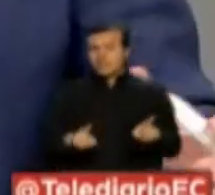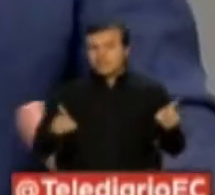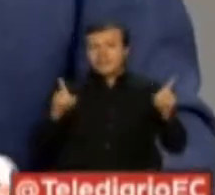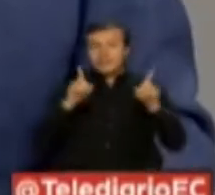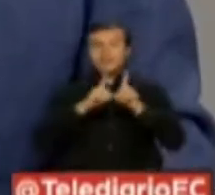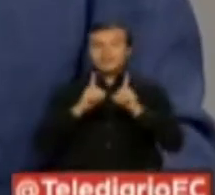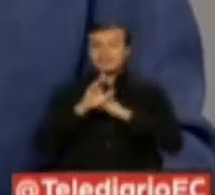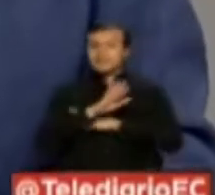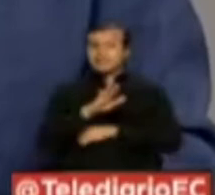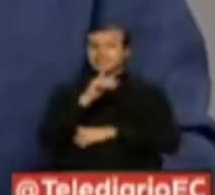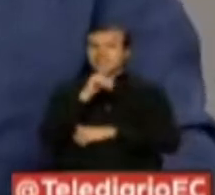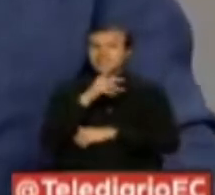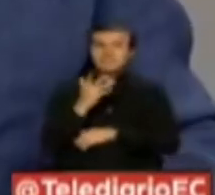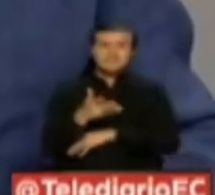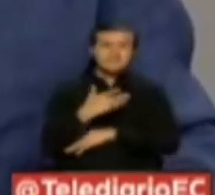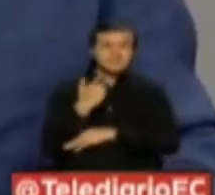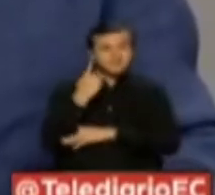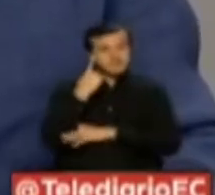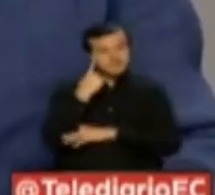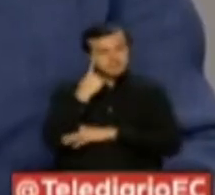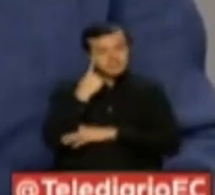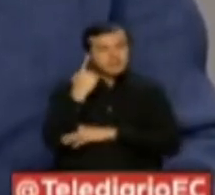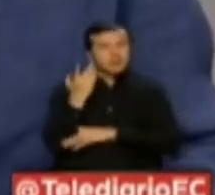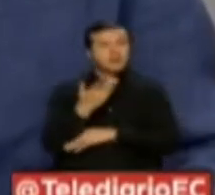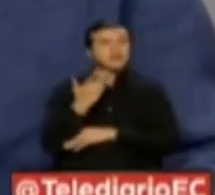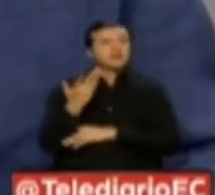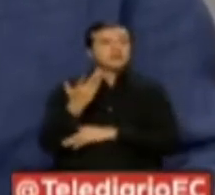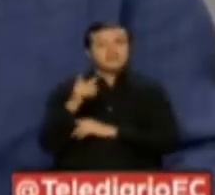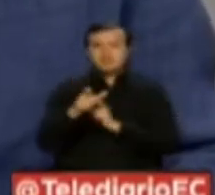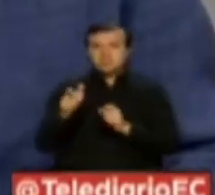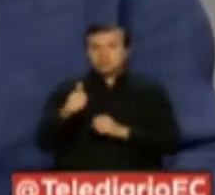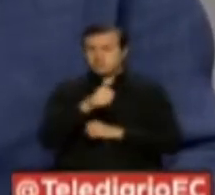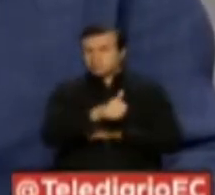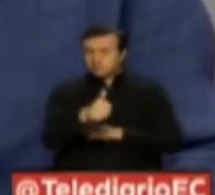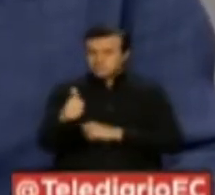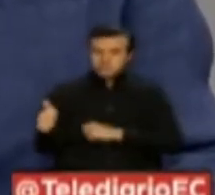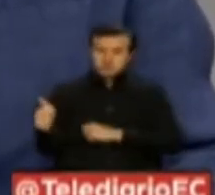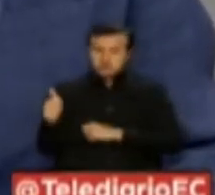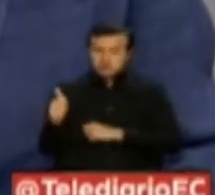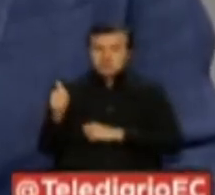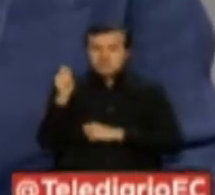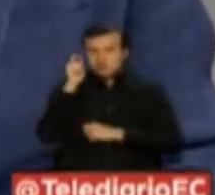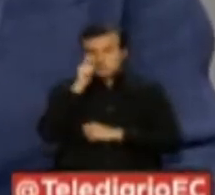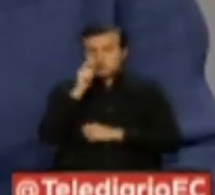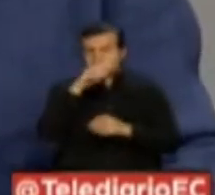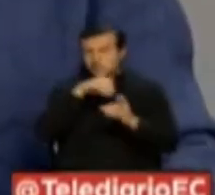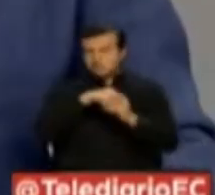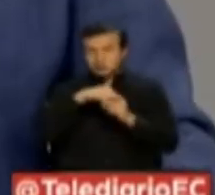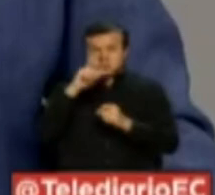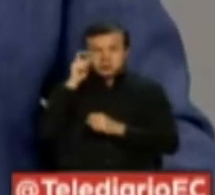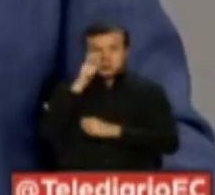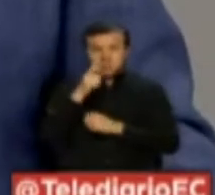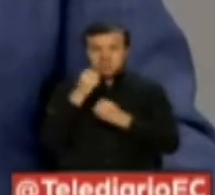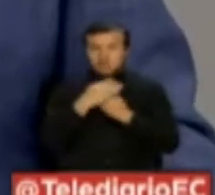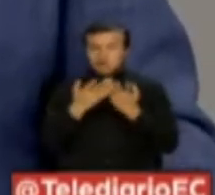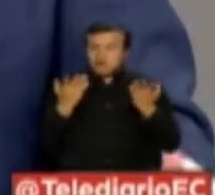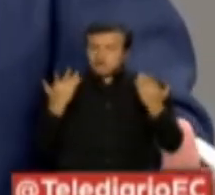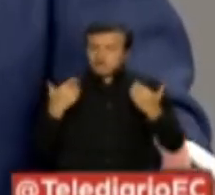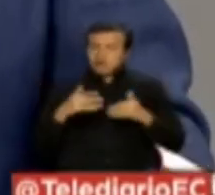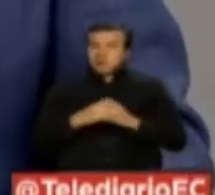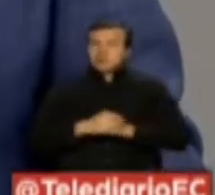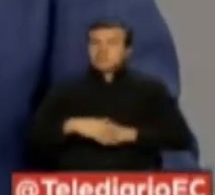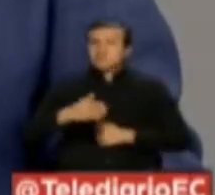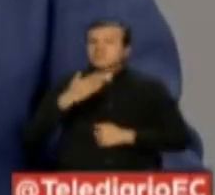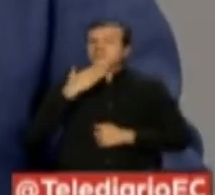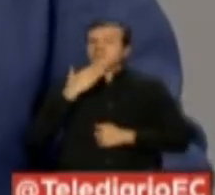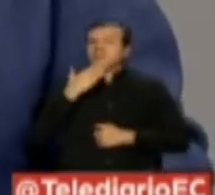hecho algunos de las personas que han comparecido ante el fiscal o ante la fiscalía a través